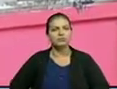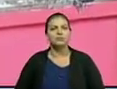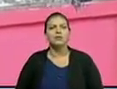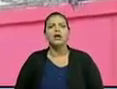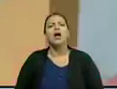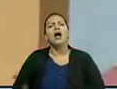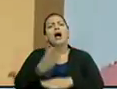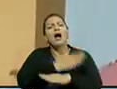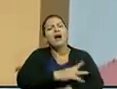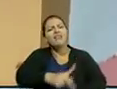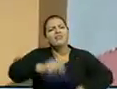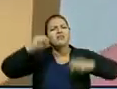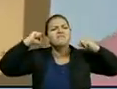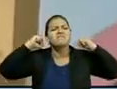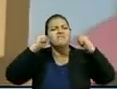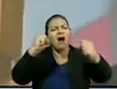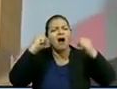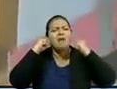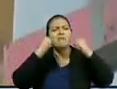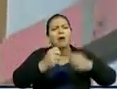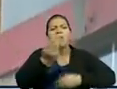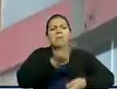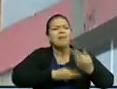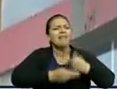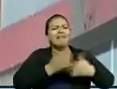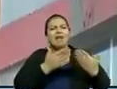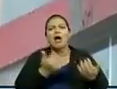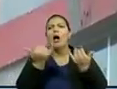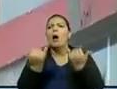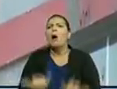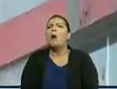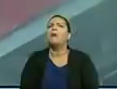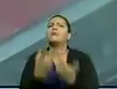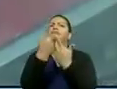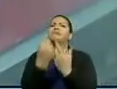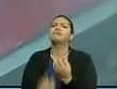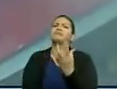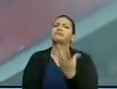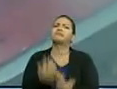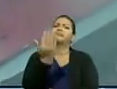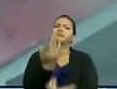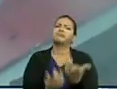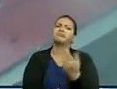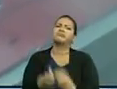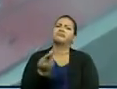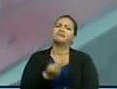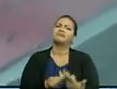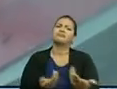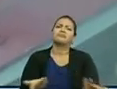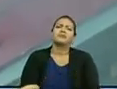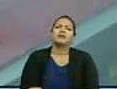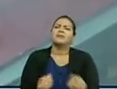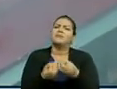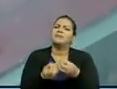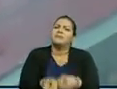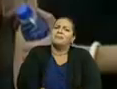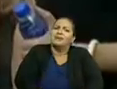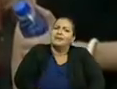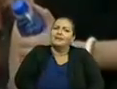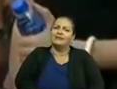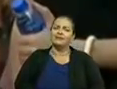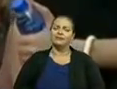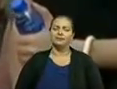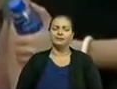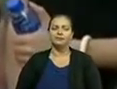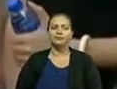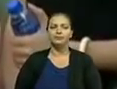es que esto también es bastante económico para la gente aquí, de lo que es la bahía y todo. Lamentablemente va a estar malo también este año. Fueron